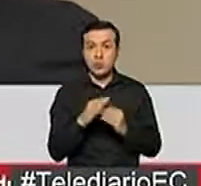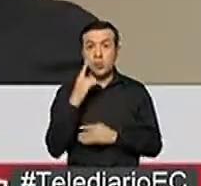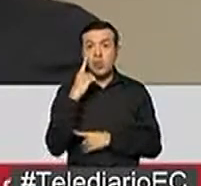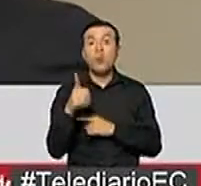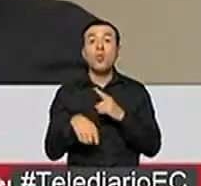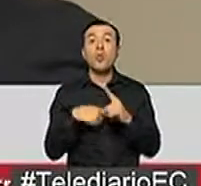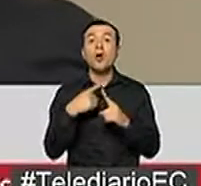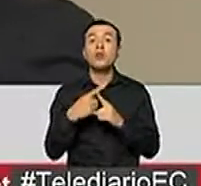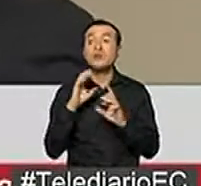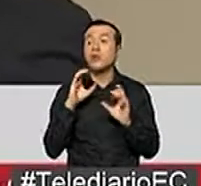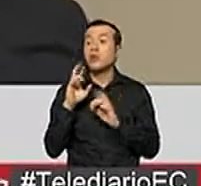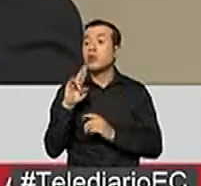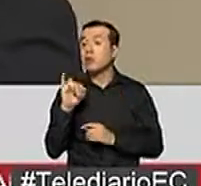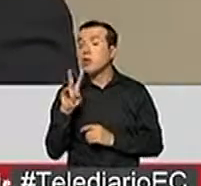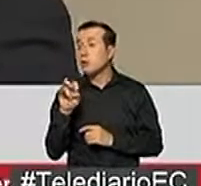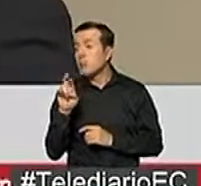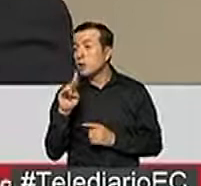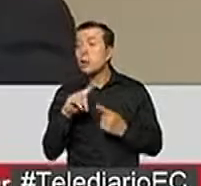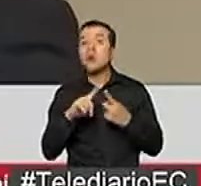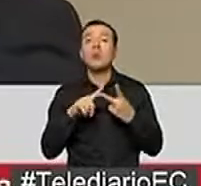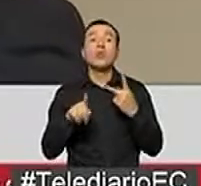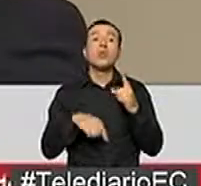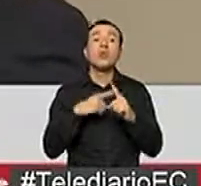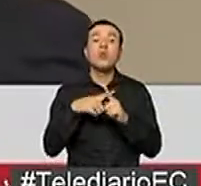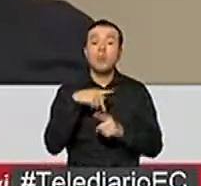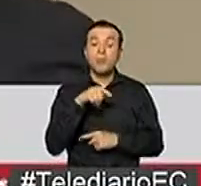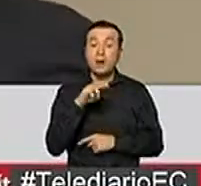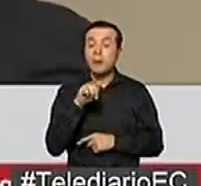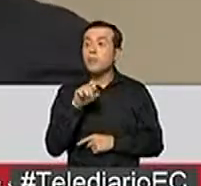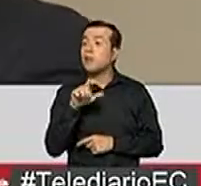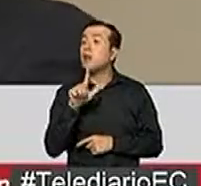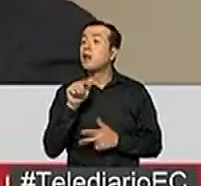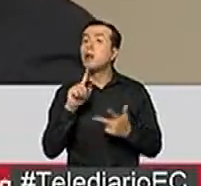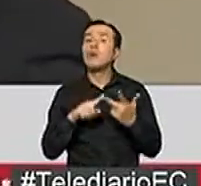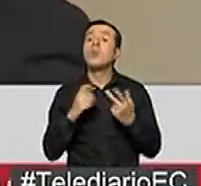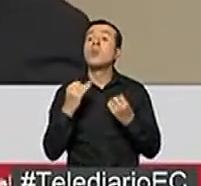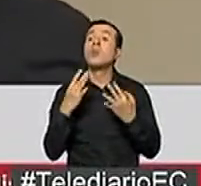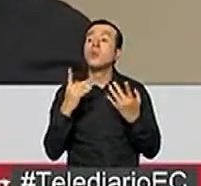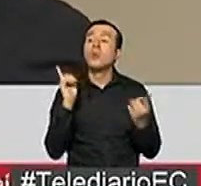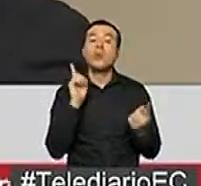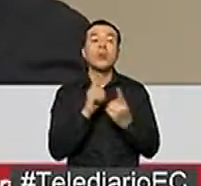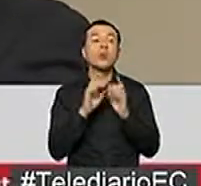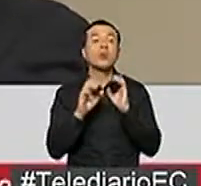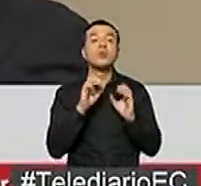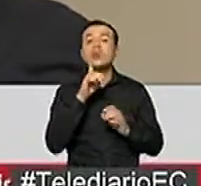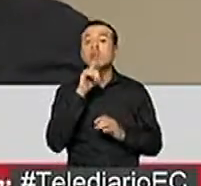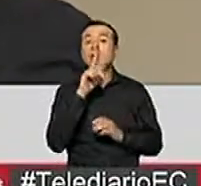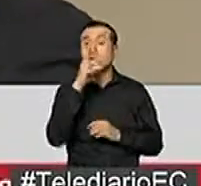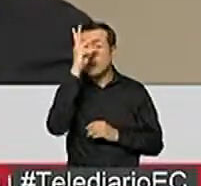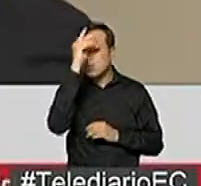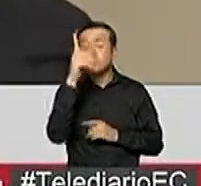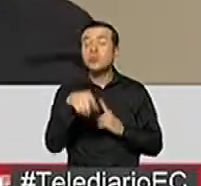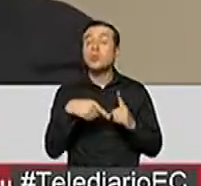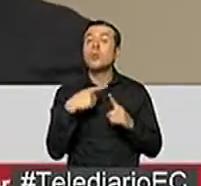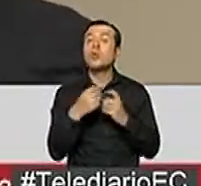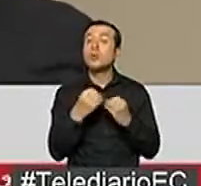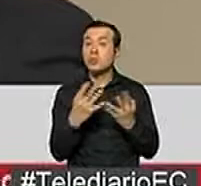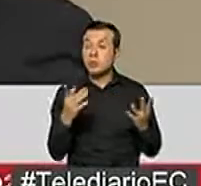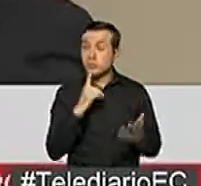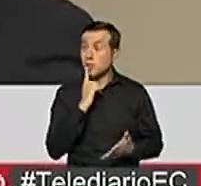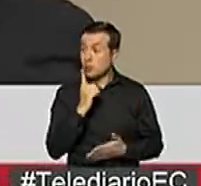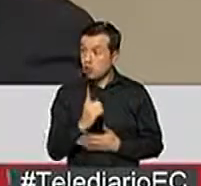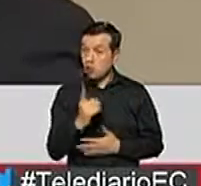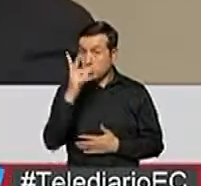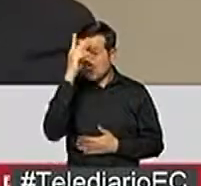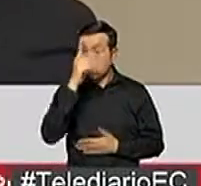sí se hablaba con Ricardo Rivera? ¿Cuándo sí se hablaba con Pamela Martínez? ¿O cuántas veces habló directamente con el ingeniero Jorge Glass? Y si eso